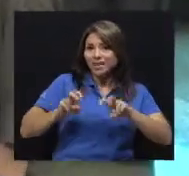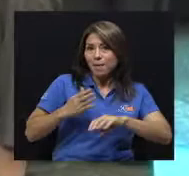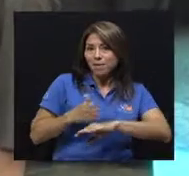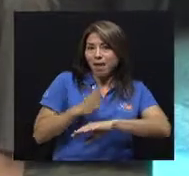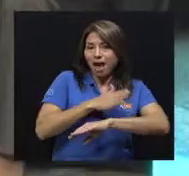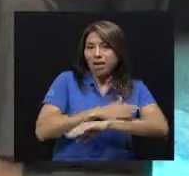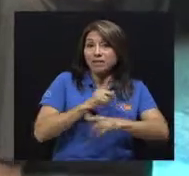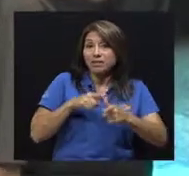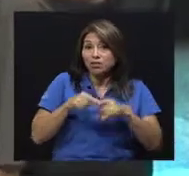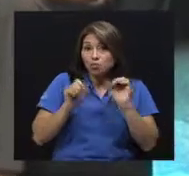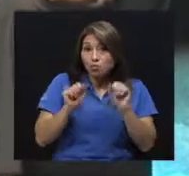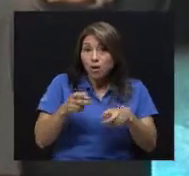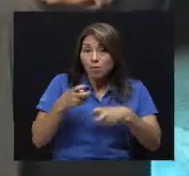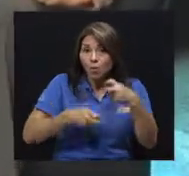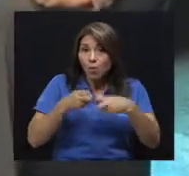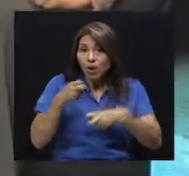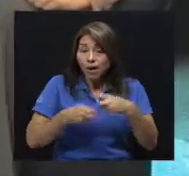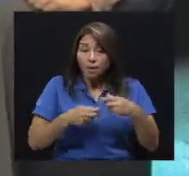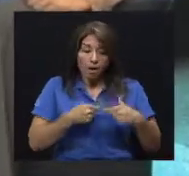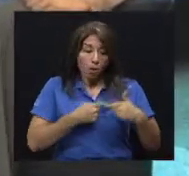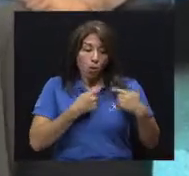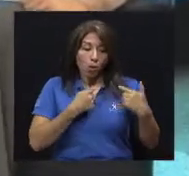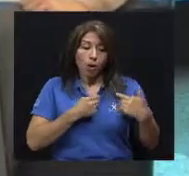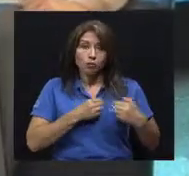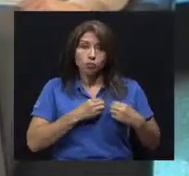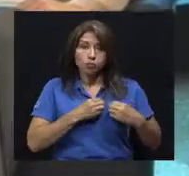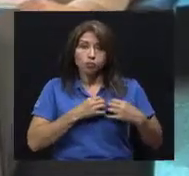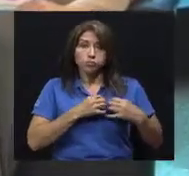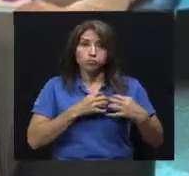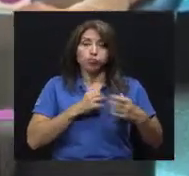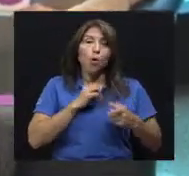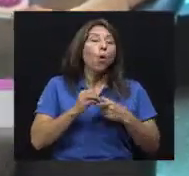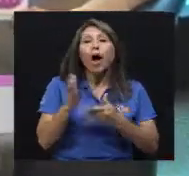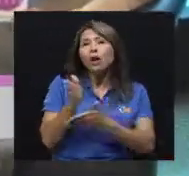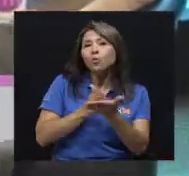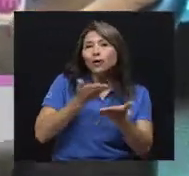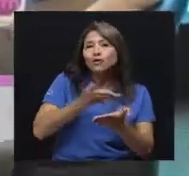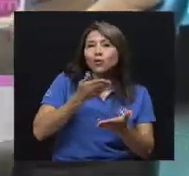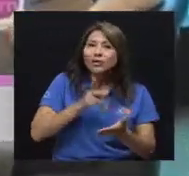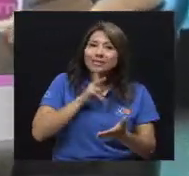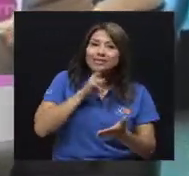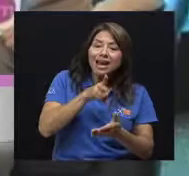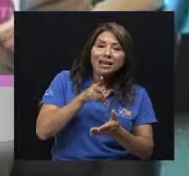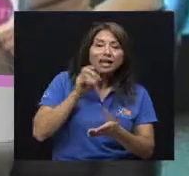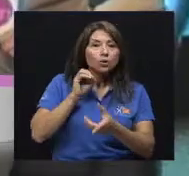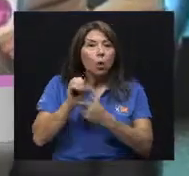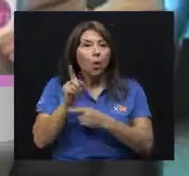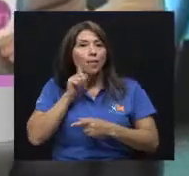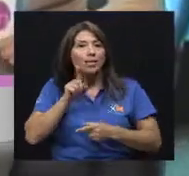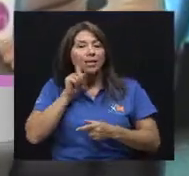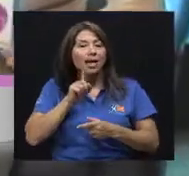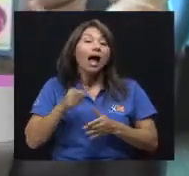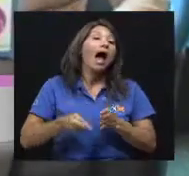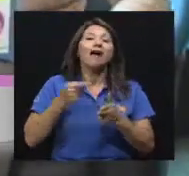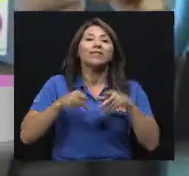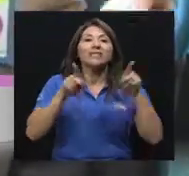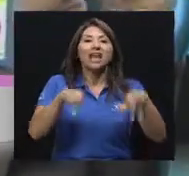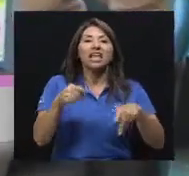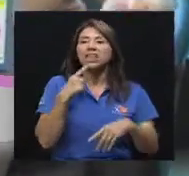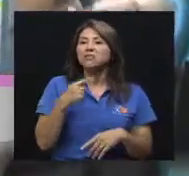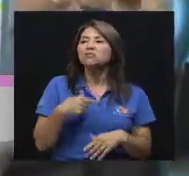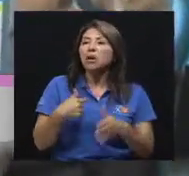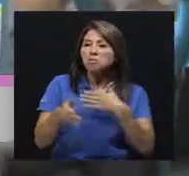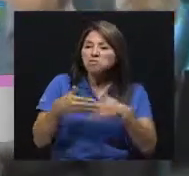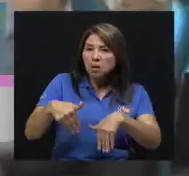también de que el corazón se podría agrandar. Hay varios mitos que me gustaría tal vez que aclaráramos qué hay de cierto, qué no, porque a veces la gente dice,